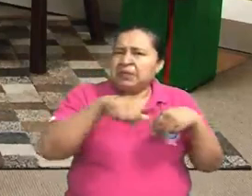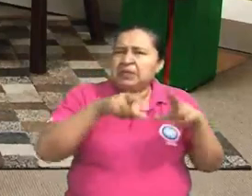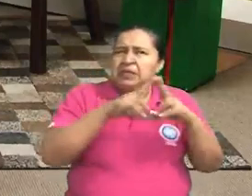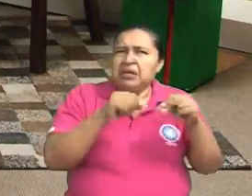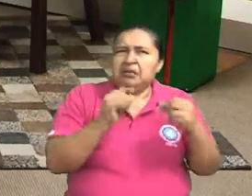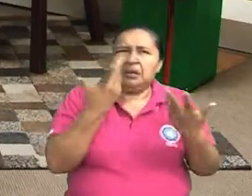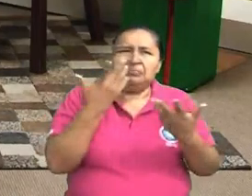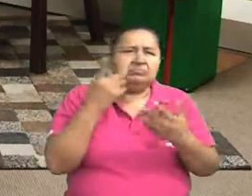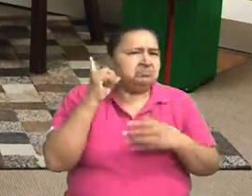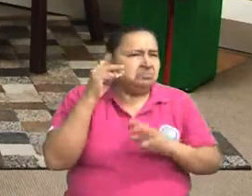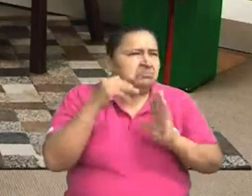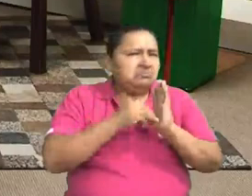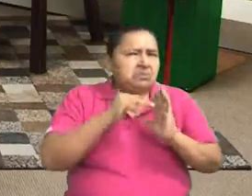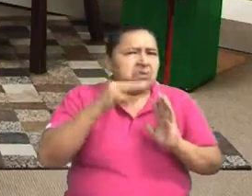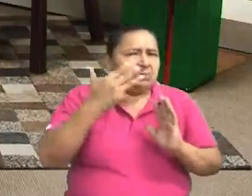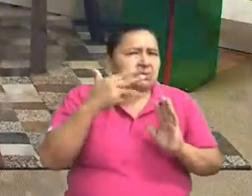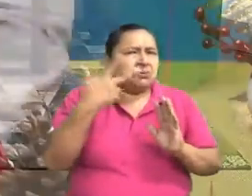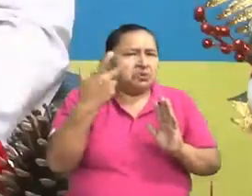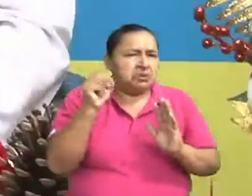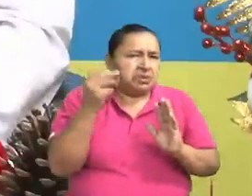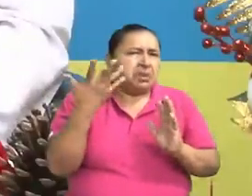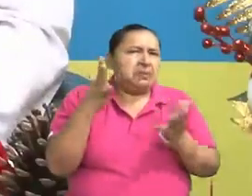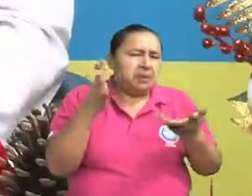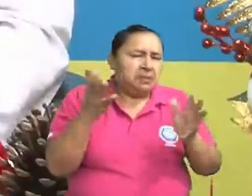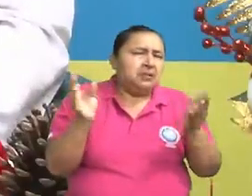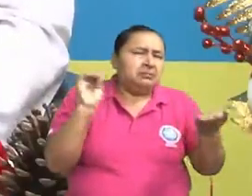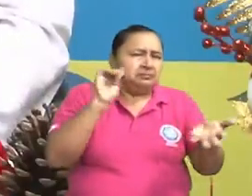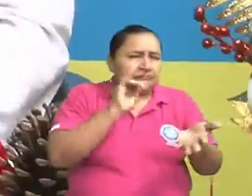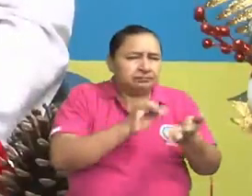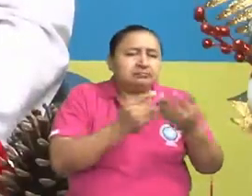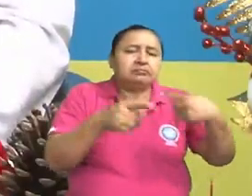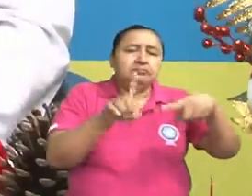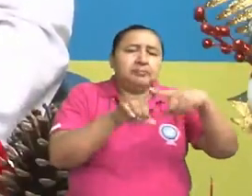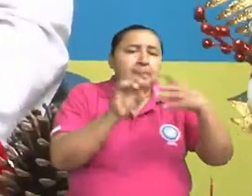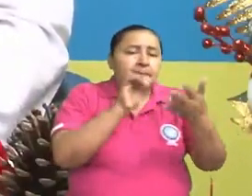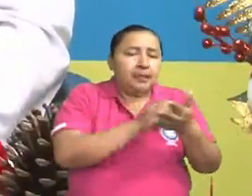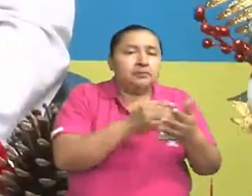hizo esta incorporación a la medicina.